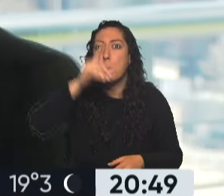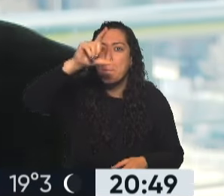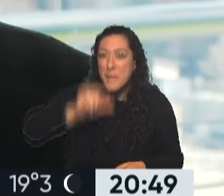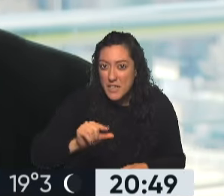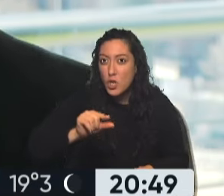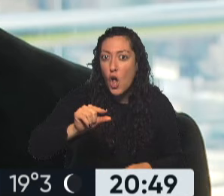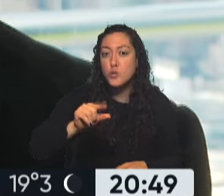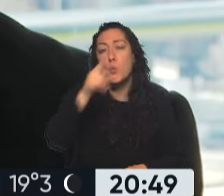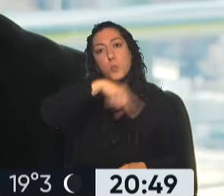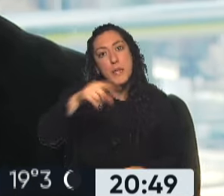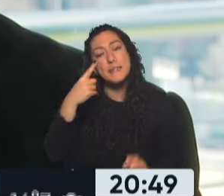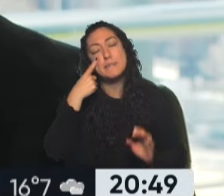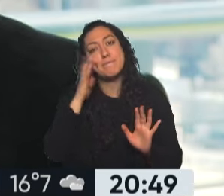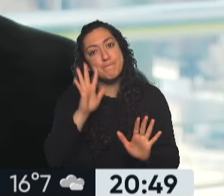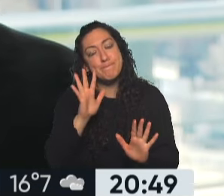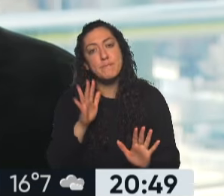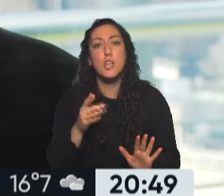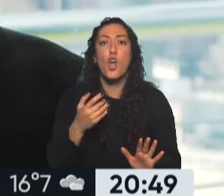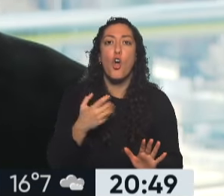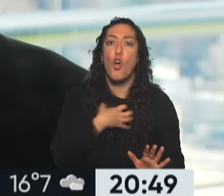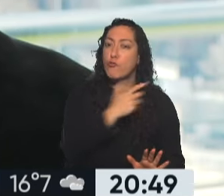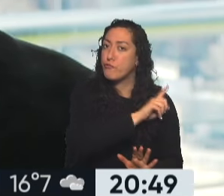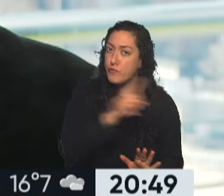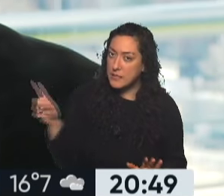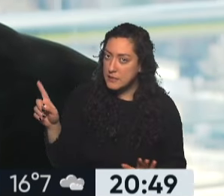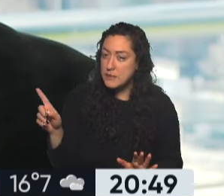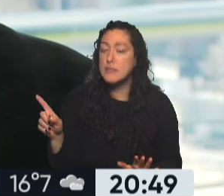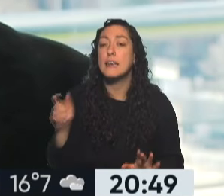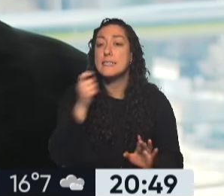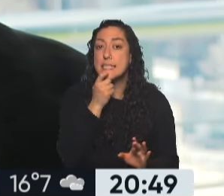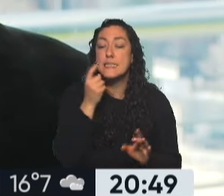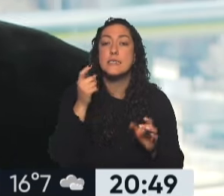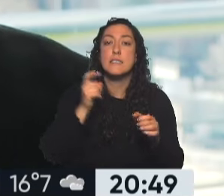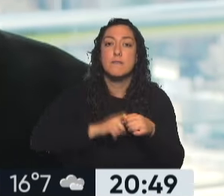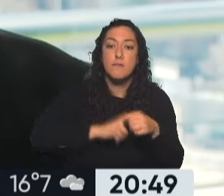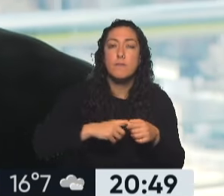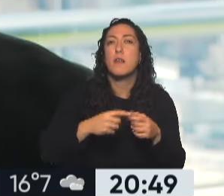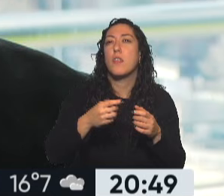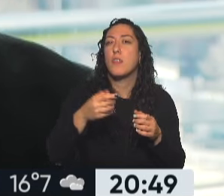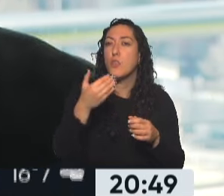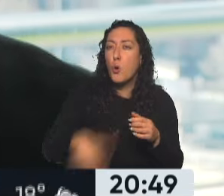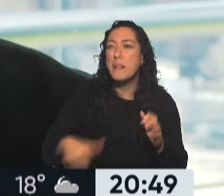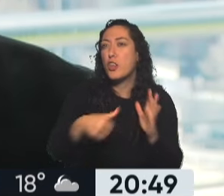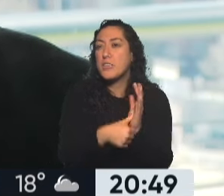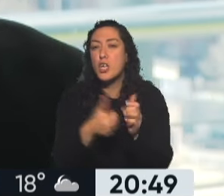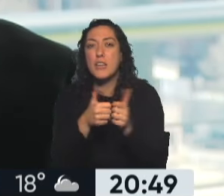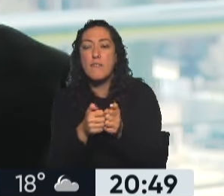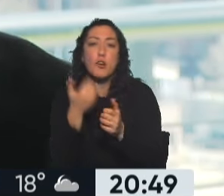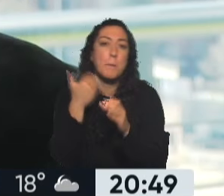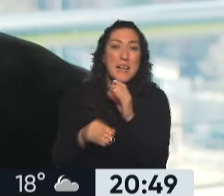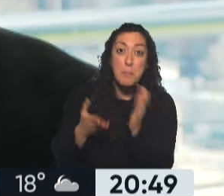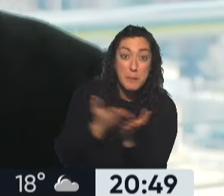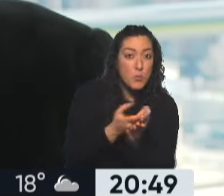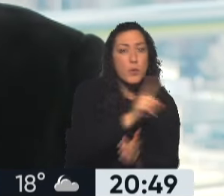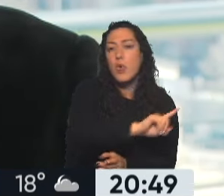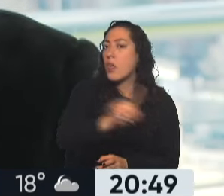original, traten de desconfiar. Cuando les pidan datos filiatorios, documento, dirección, número de teléfono, mail,